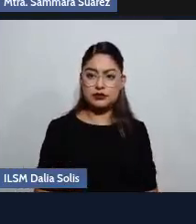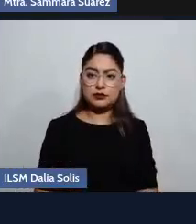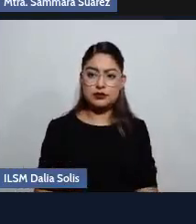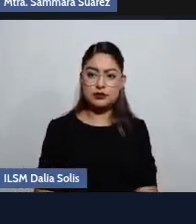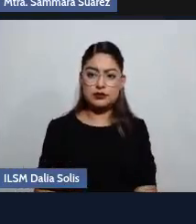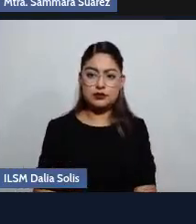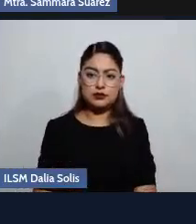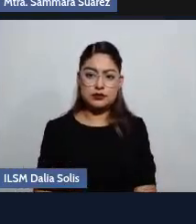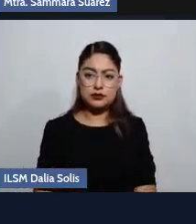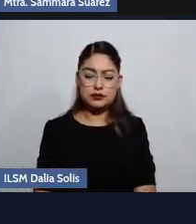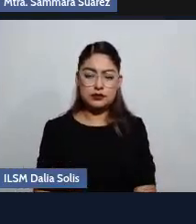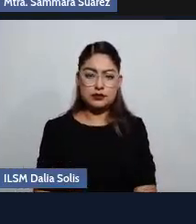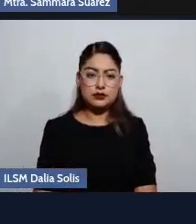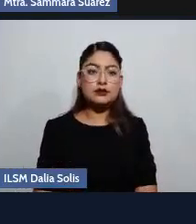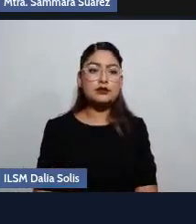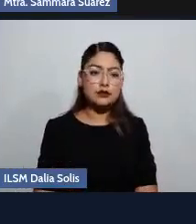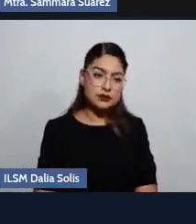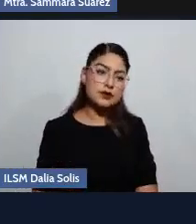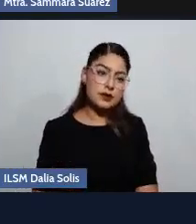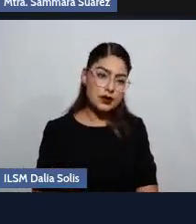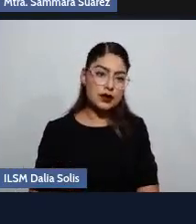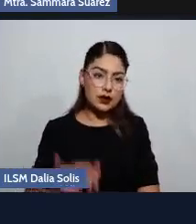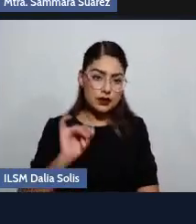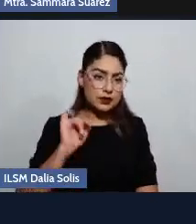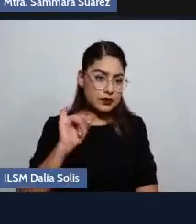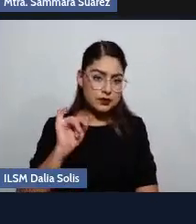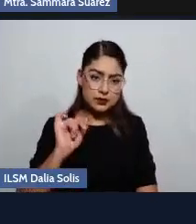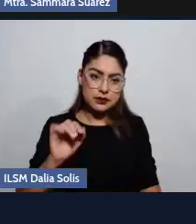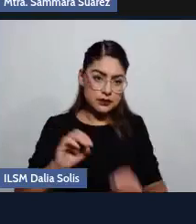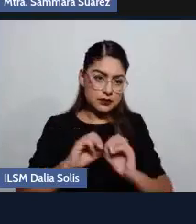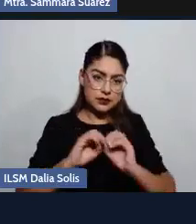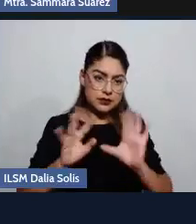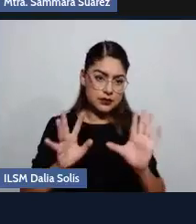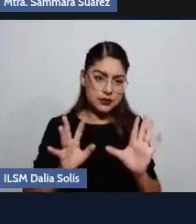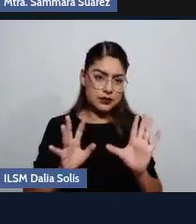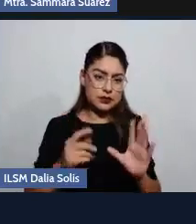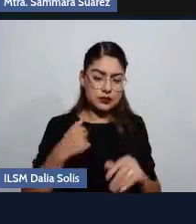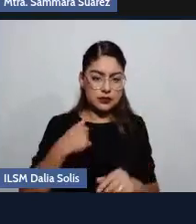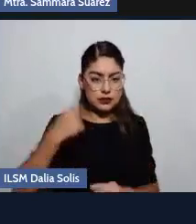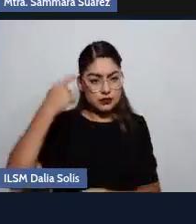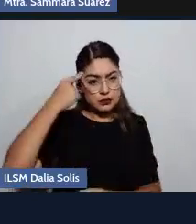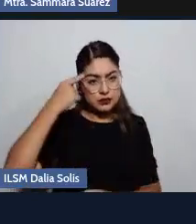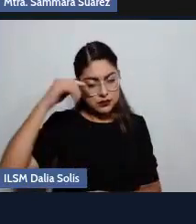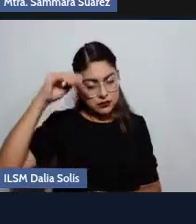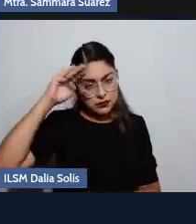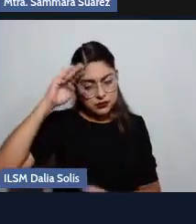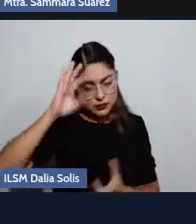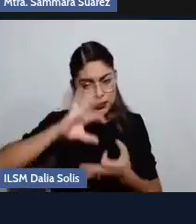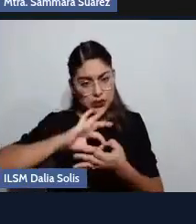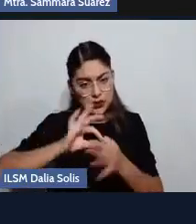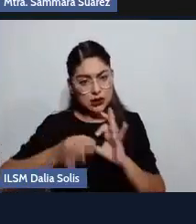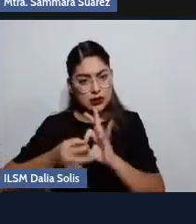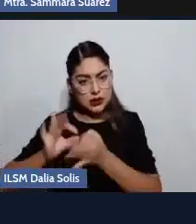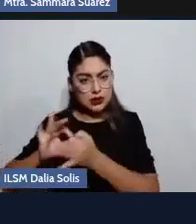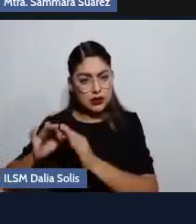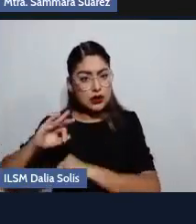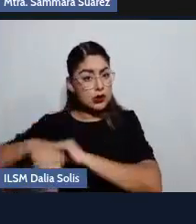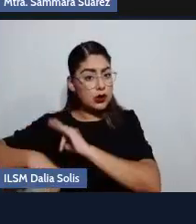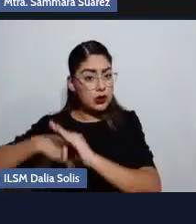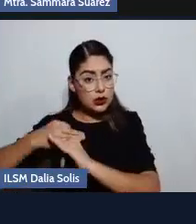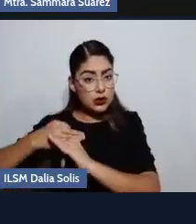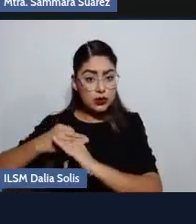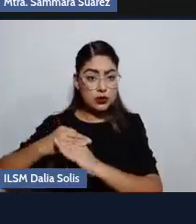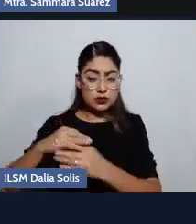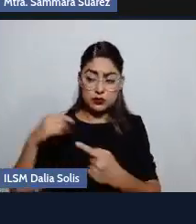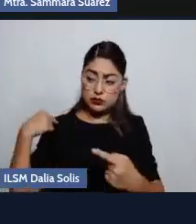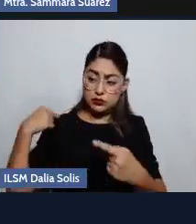Sí, claro, por supuesto, ¿no? Esto yo creo que es una tremenda cadena que viene desde casa,